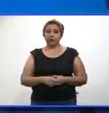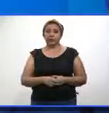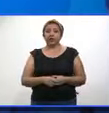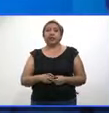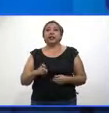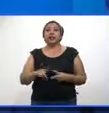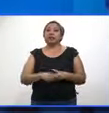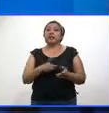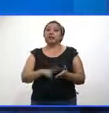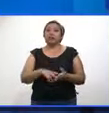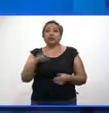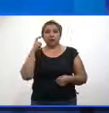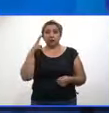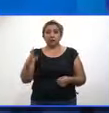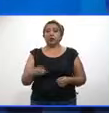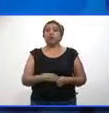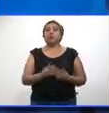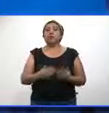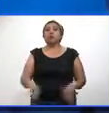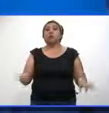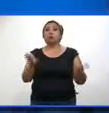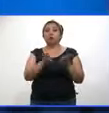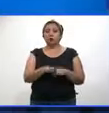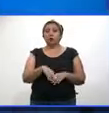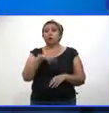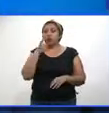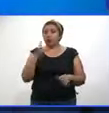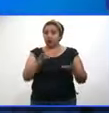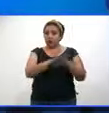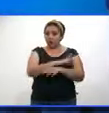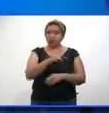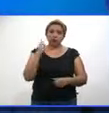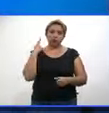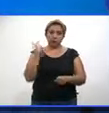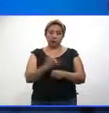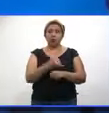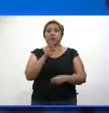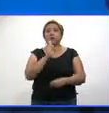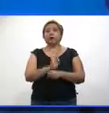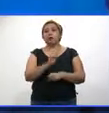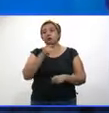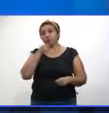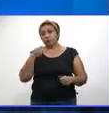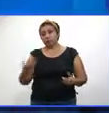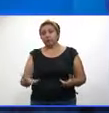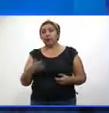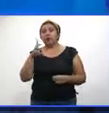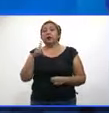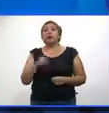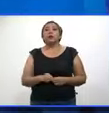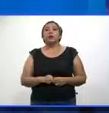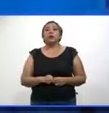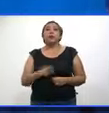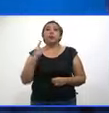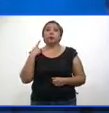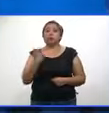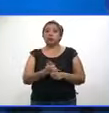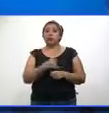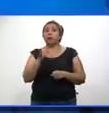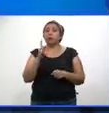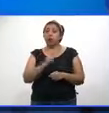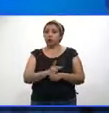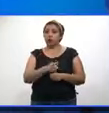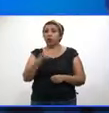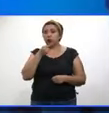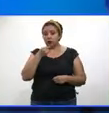La iniciativa contempla cambios trascendentes como la transición de la Procuraduría de la Defensa del Menor y la Familia a Procuraduría de